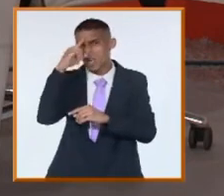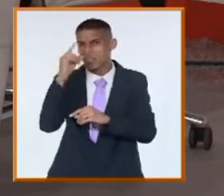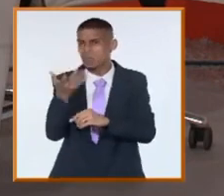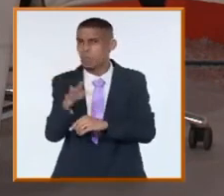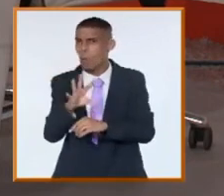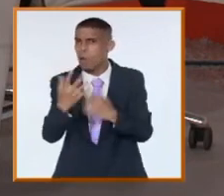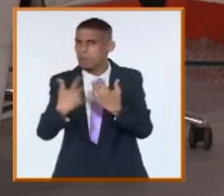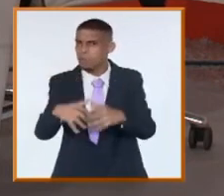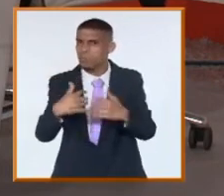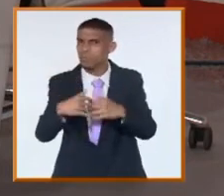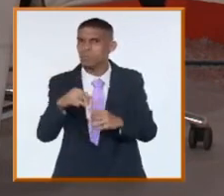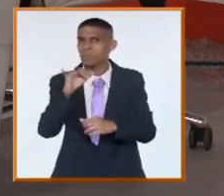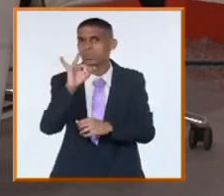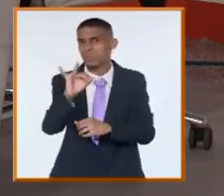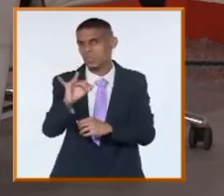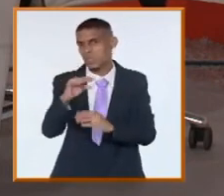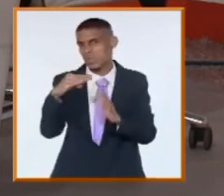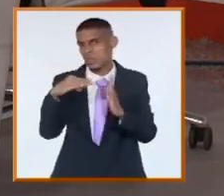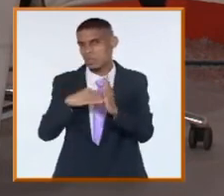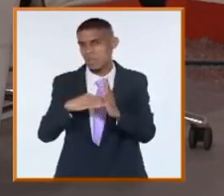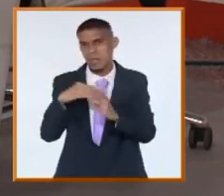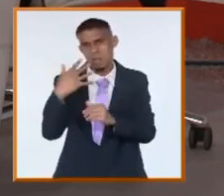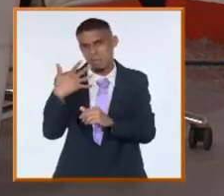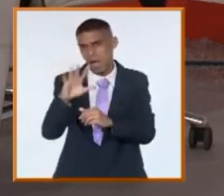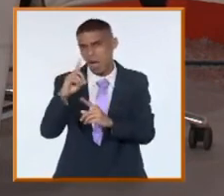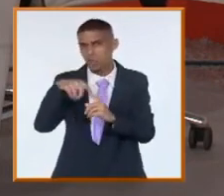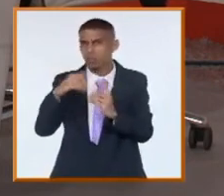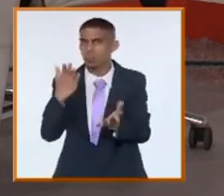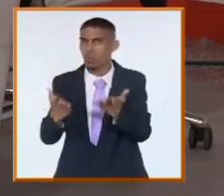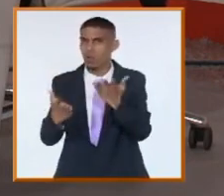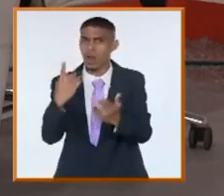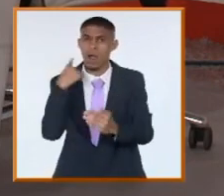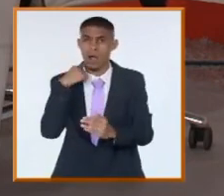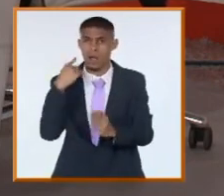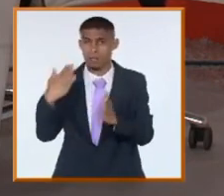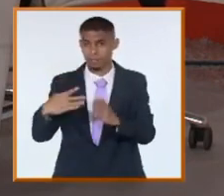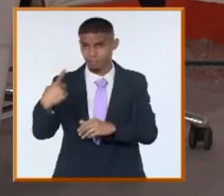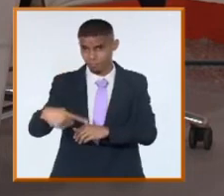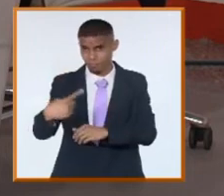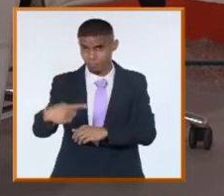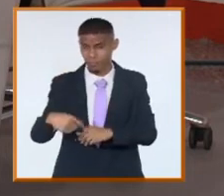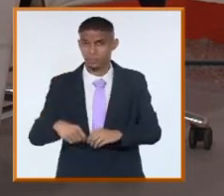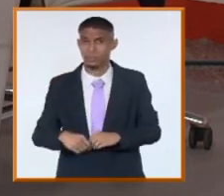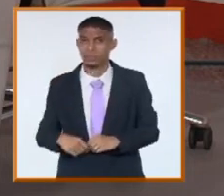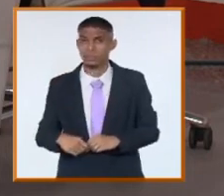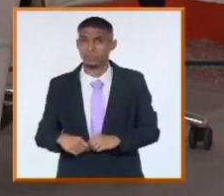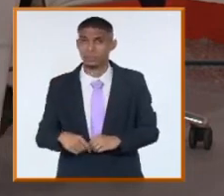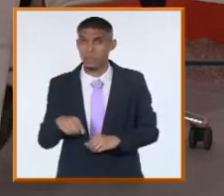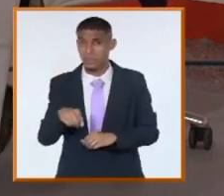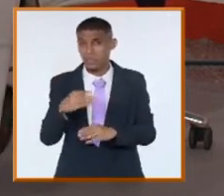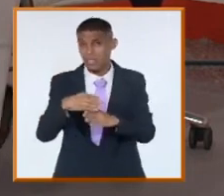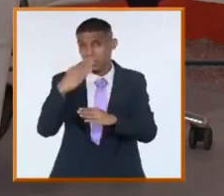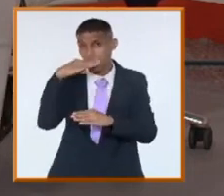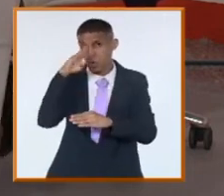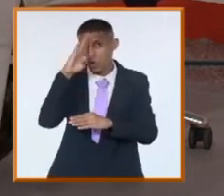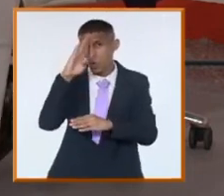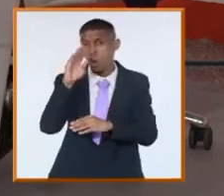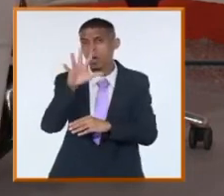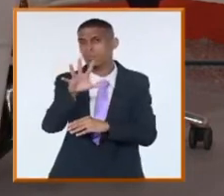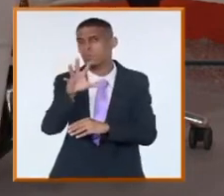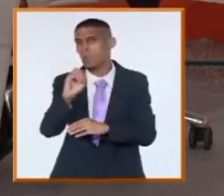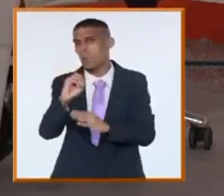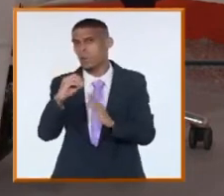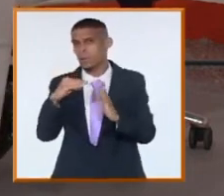de cemento anual entre estas dos ya es un millón 950 mil